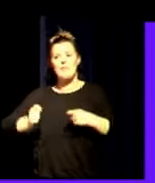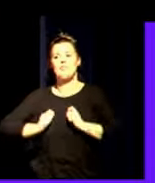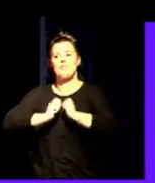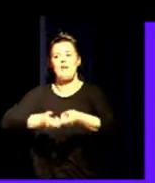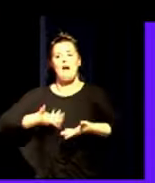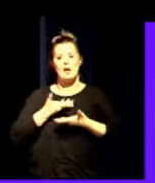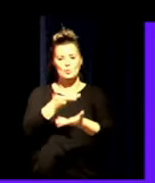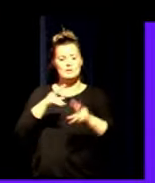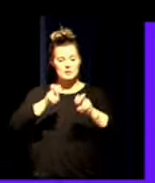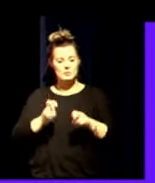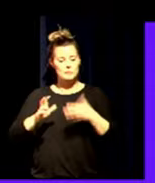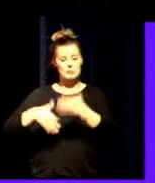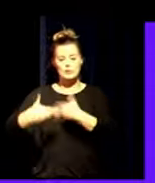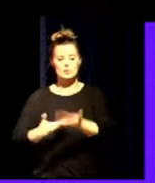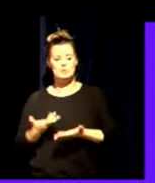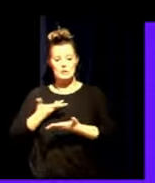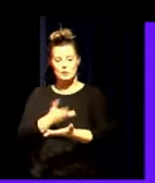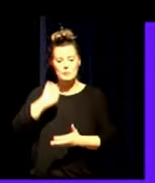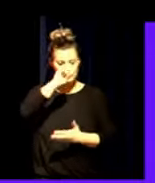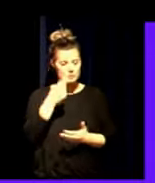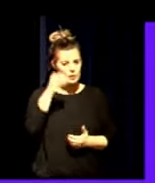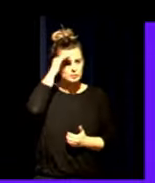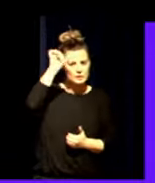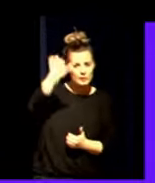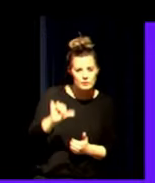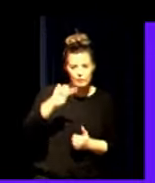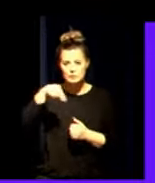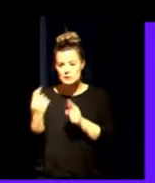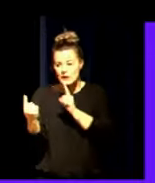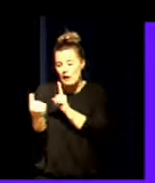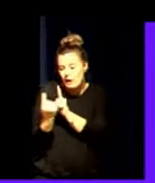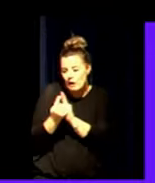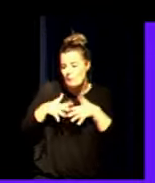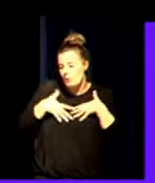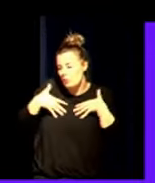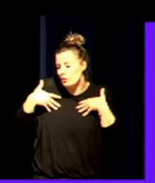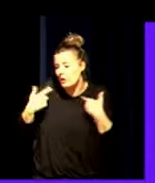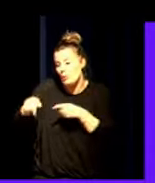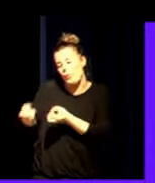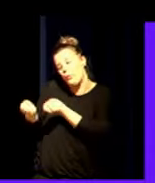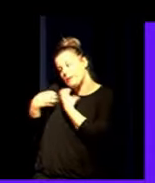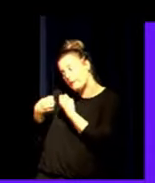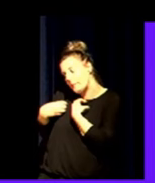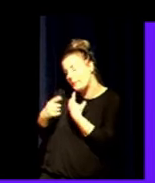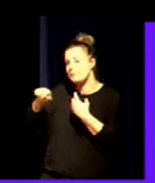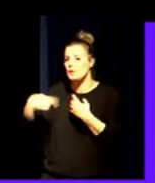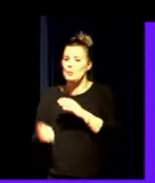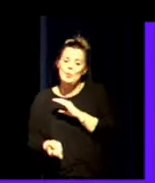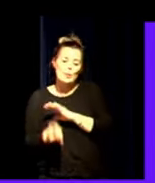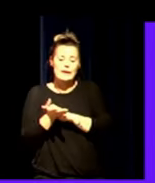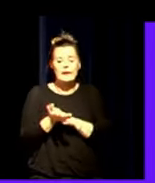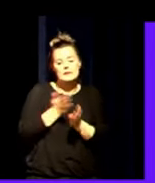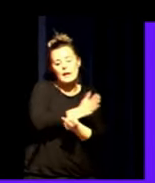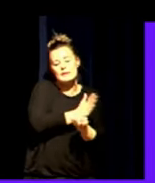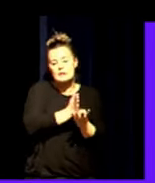lo que es el proceso de ayuda, de primera observación, después acercamiento emocional, después el cuéntame, después generación de